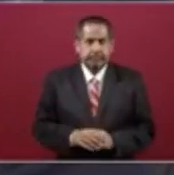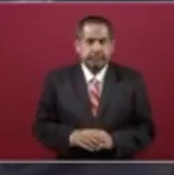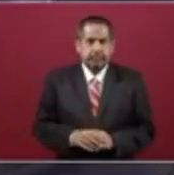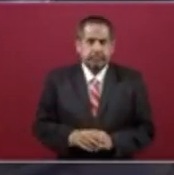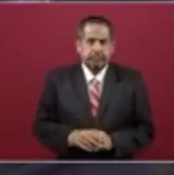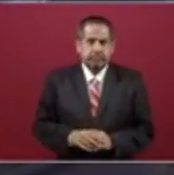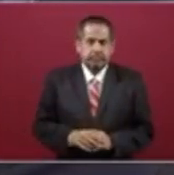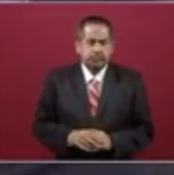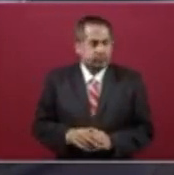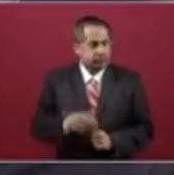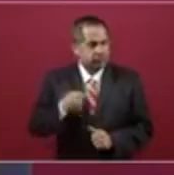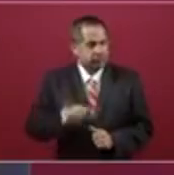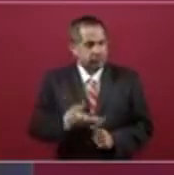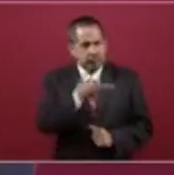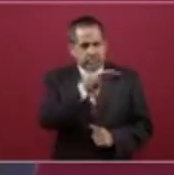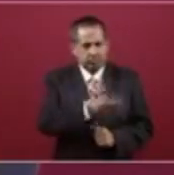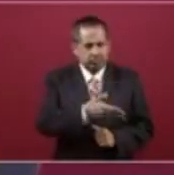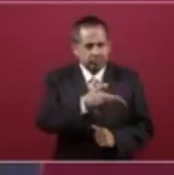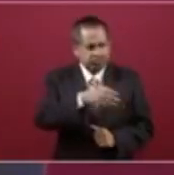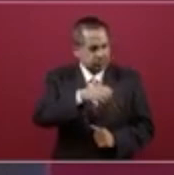Él es una persona mayor,